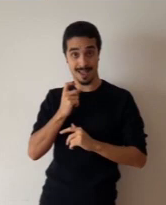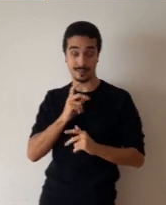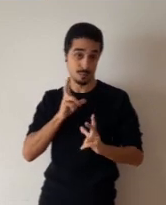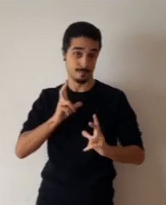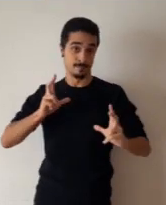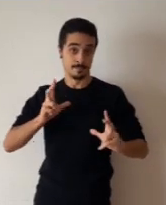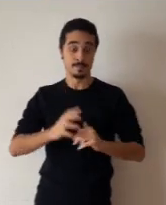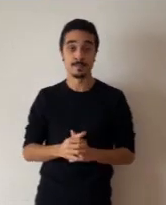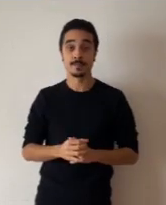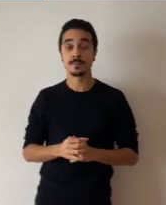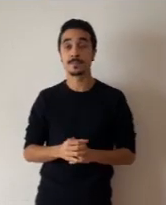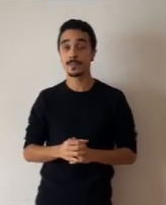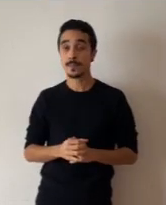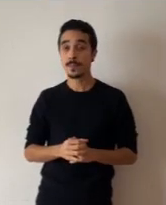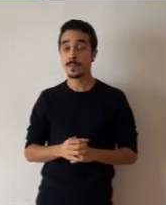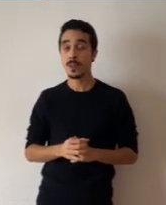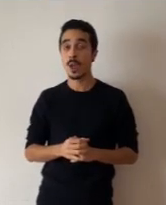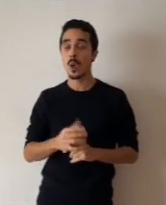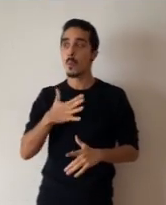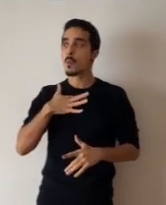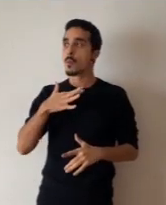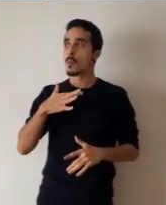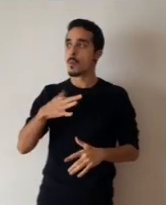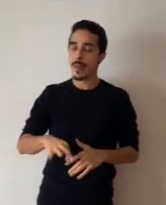largo desde que le apareció la regla,